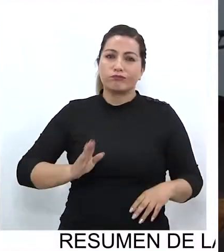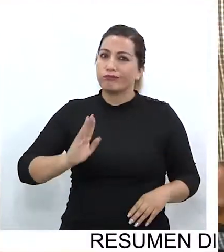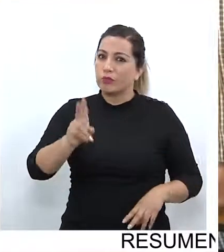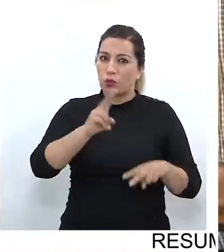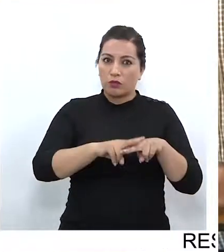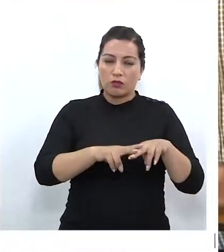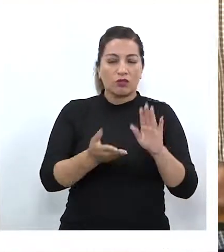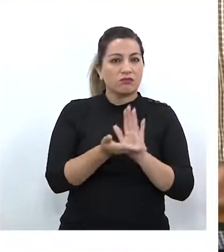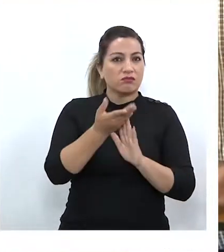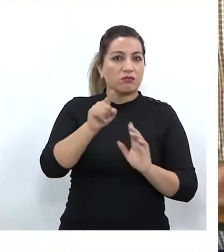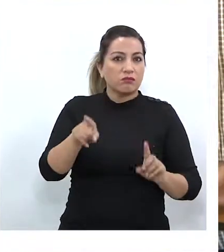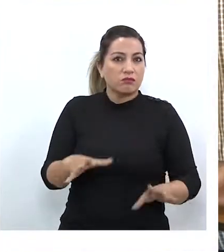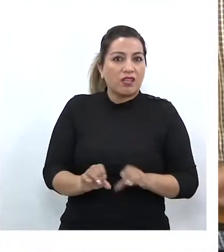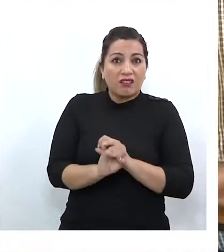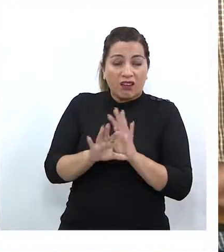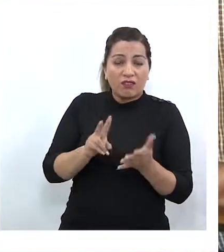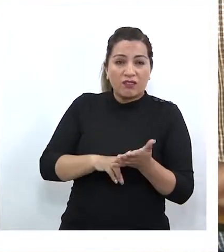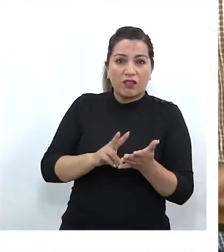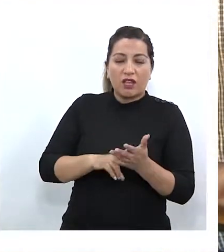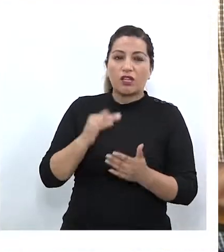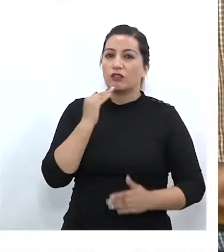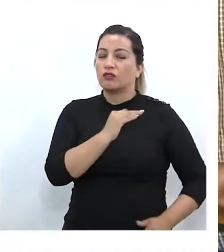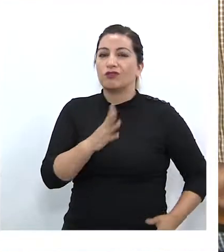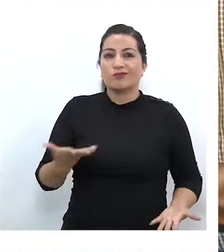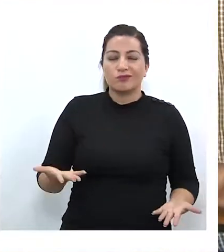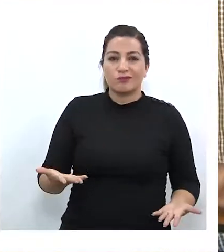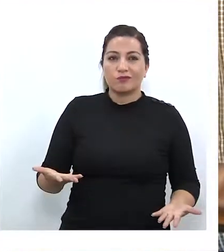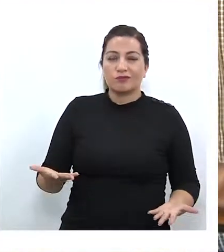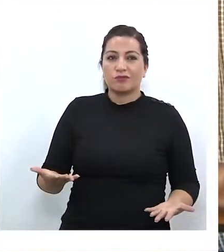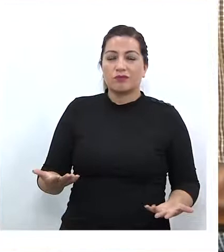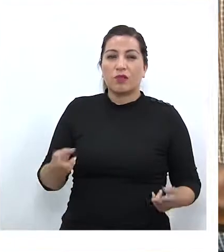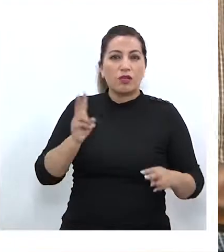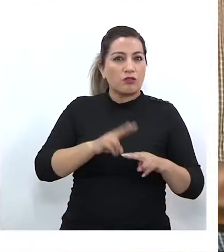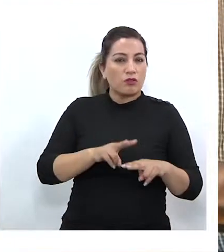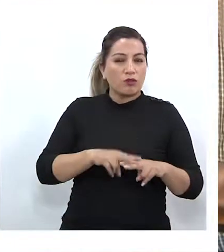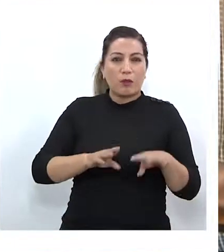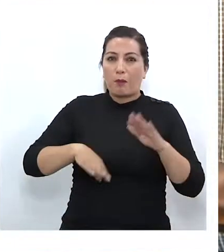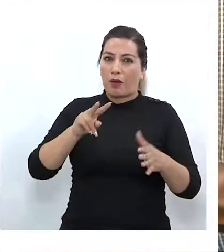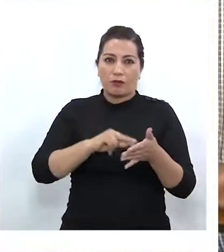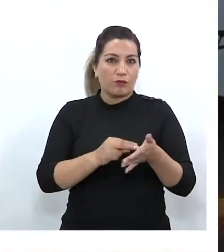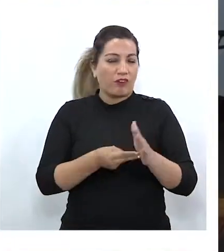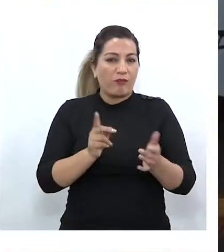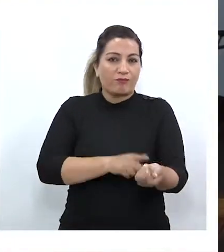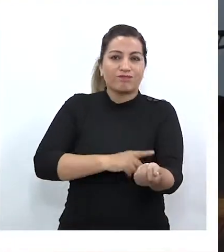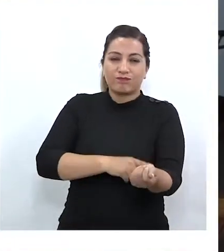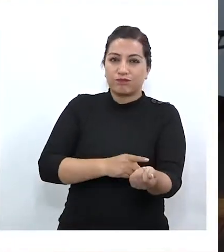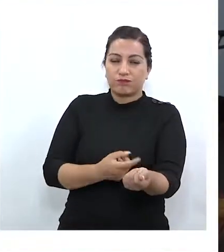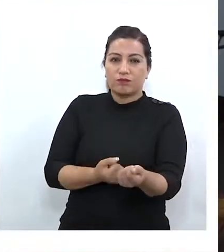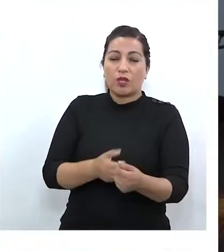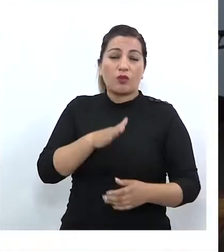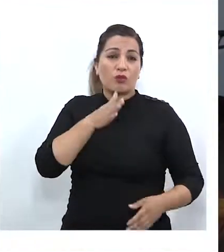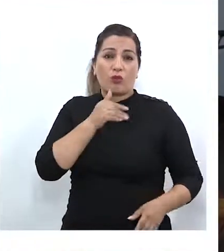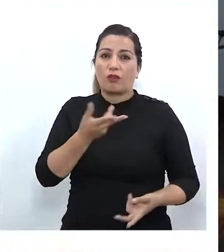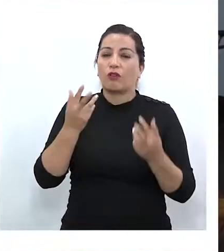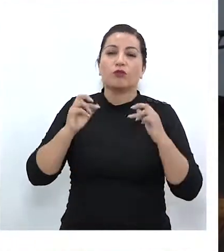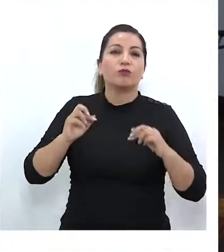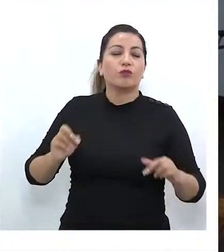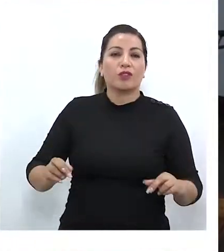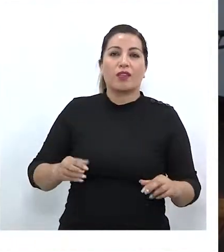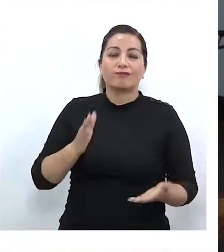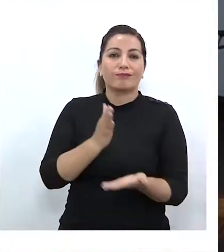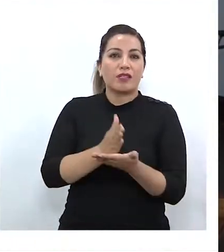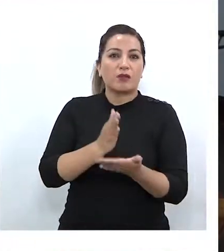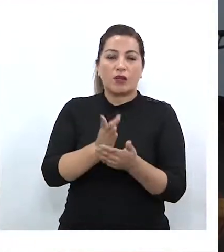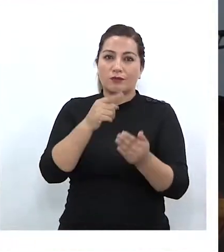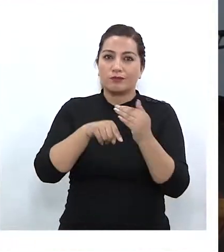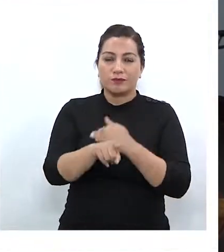tienen, pero claro, los chicos, digamos, con peores rendimientos, con más problemas familiares, en fin, no tenían ninguna posibilidad de acceder a esos